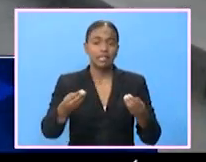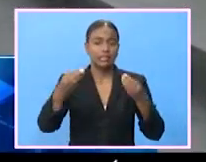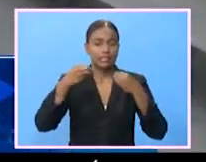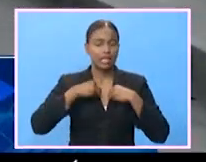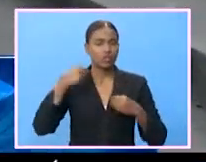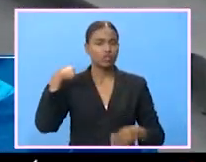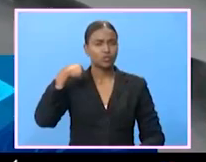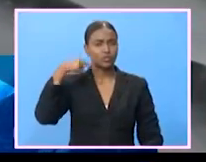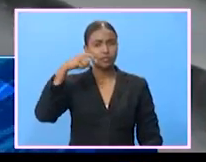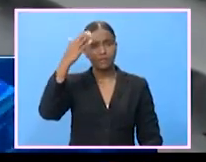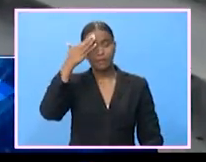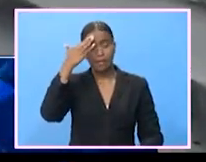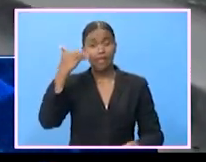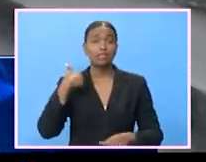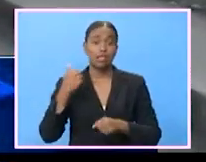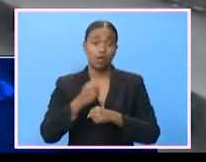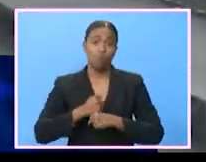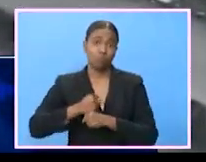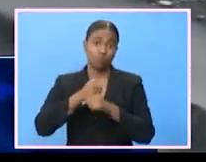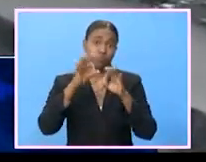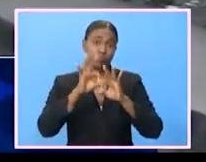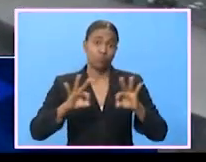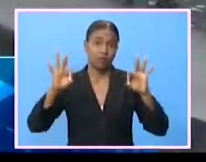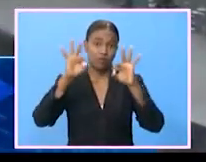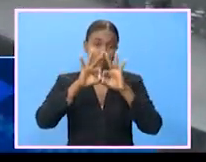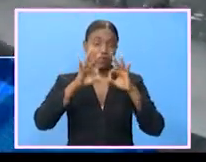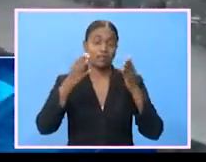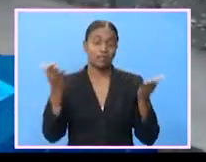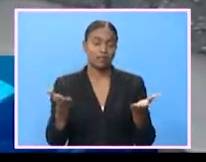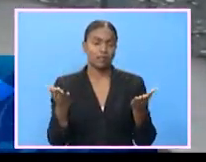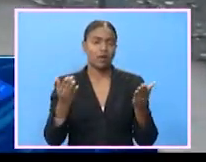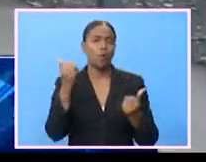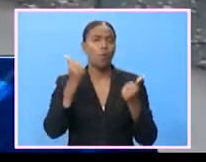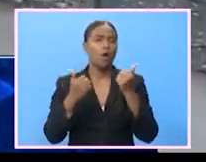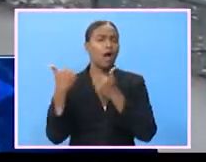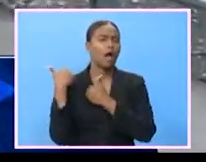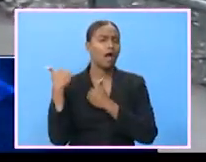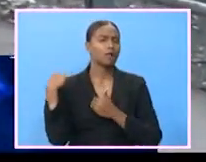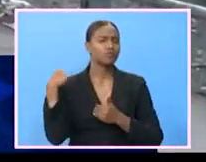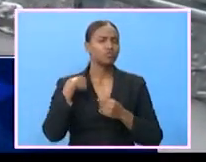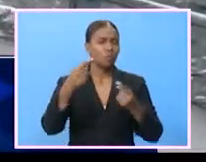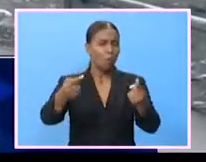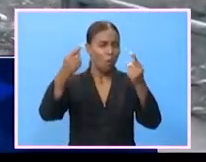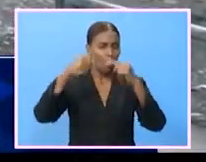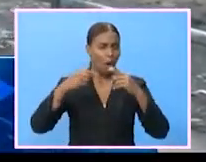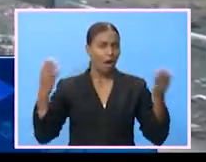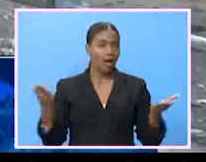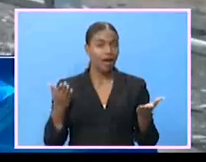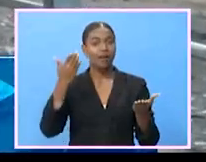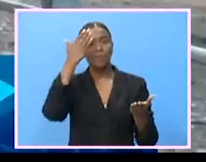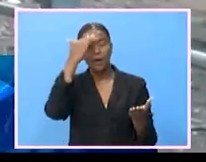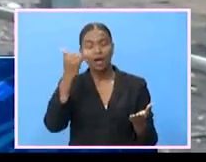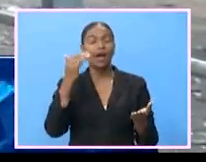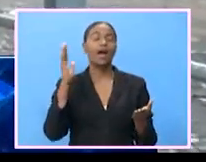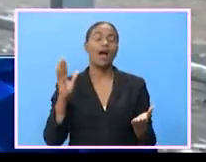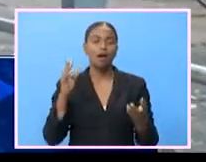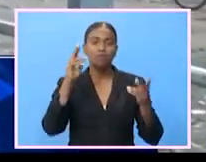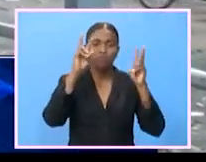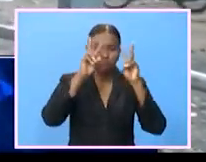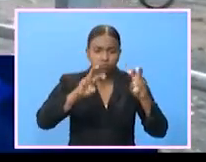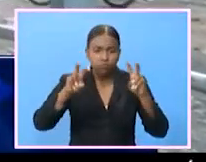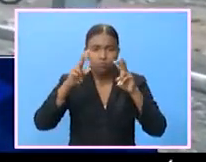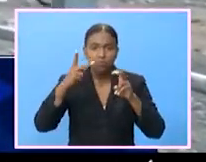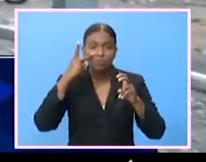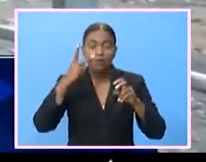entender de que hay una seguridad imperante en todo el sentido de la palabra. ¿Cuál es el compromiso que acá nos trae? Bueno, diversos. Uno de ellos, darle seguimiento a